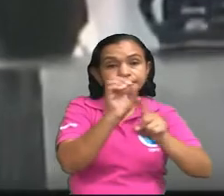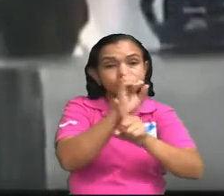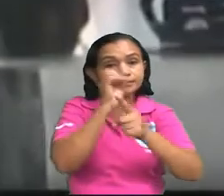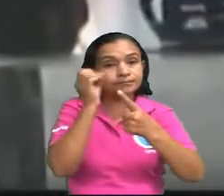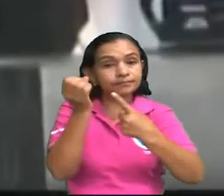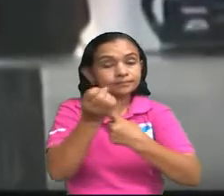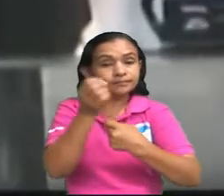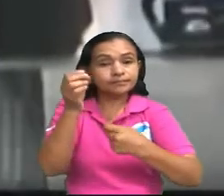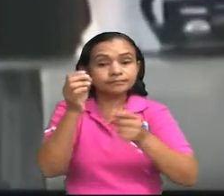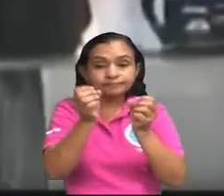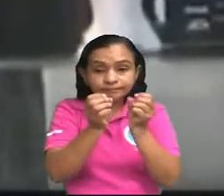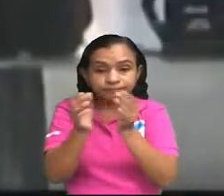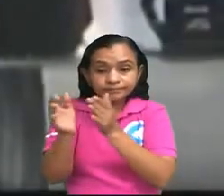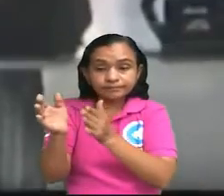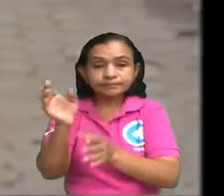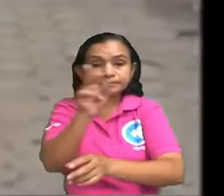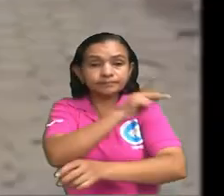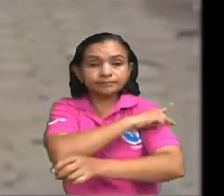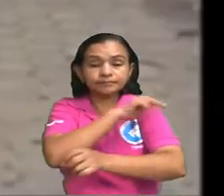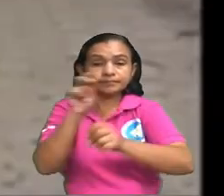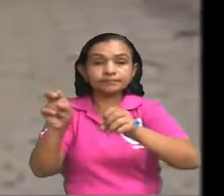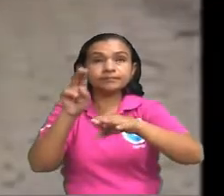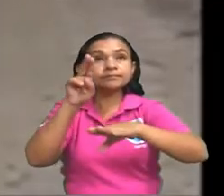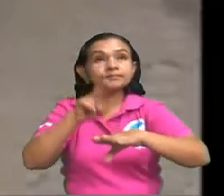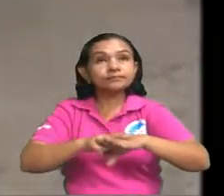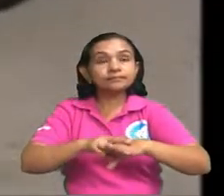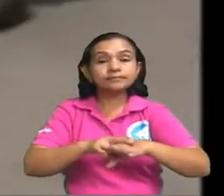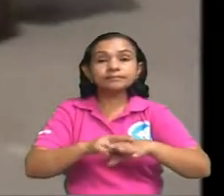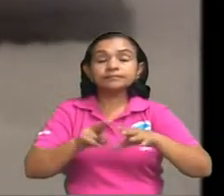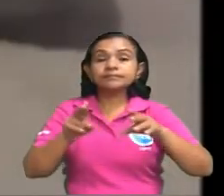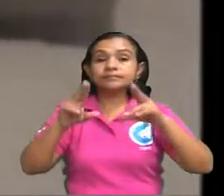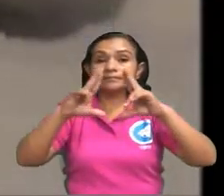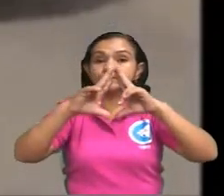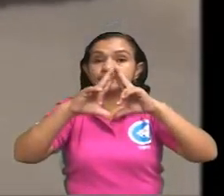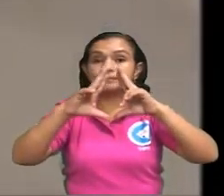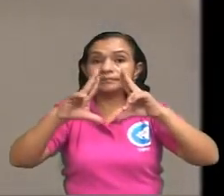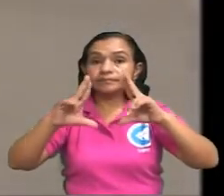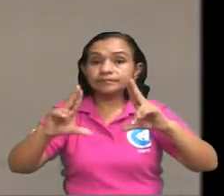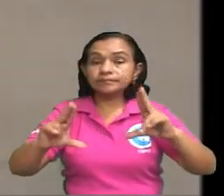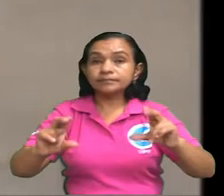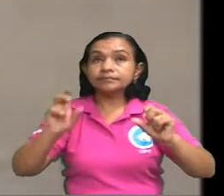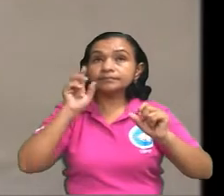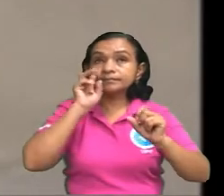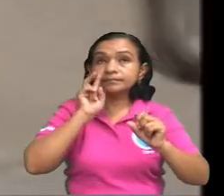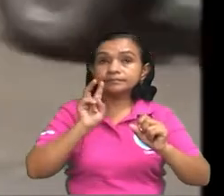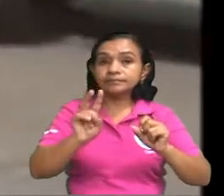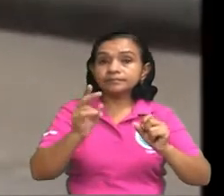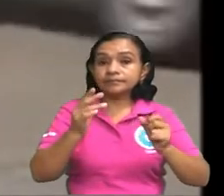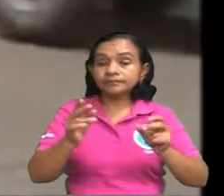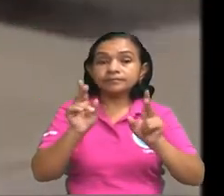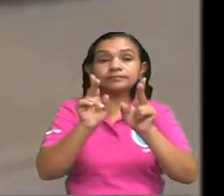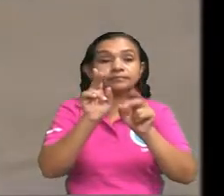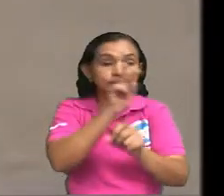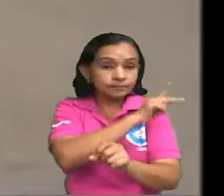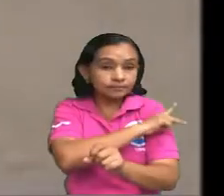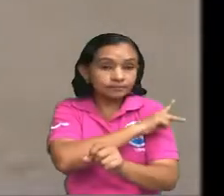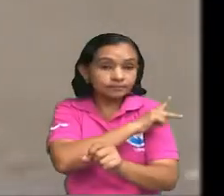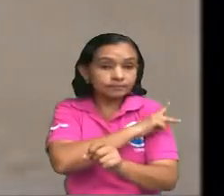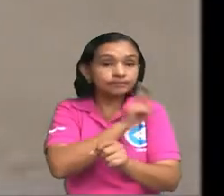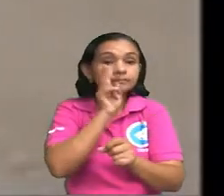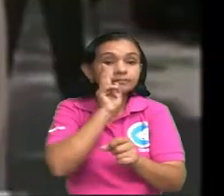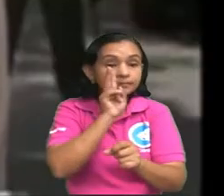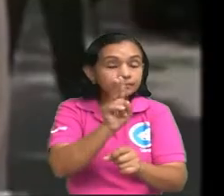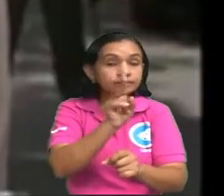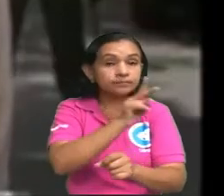organización de la Policía Nacional. Que la seguridad de Nicaragua tiene que ver con la calidad de la policía. La policía